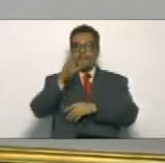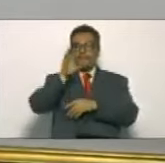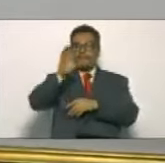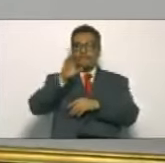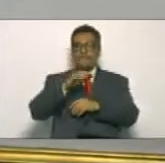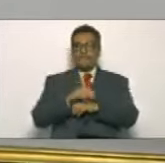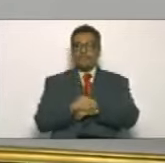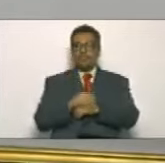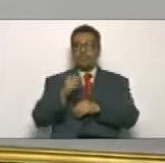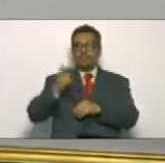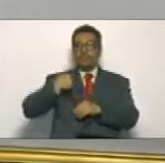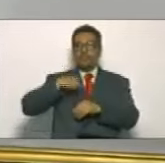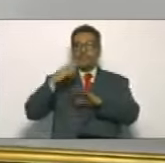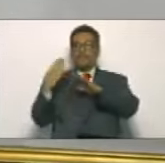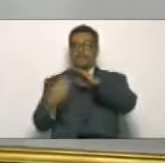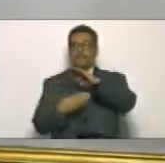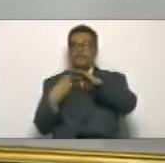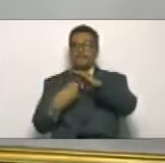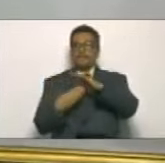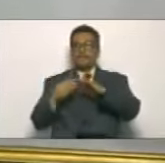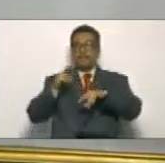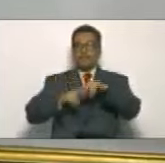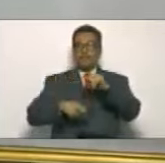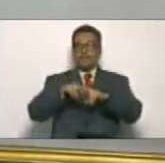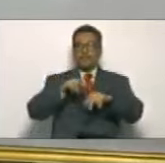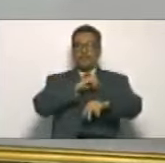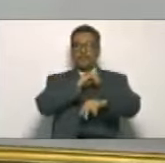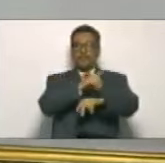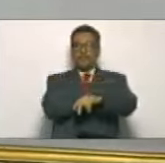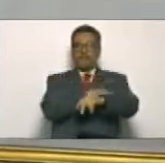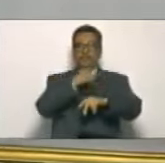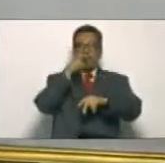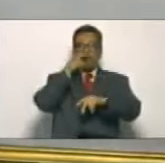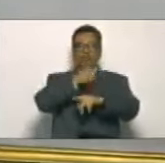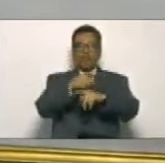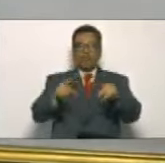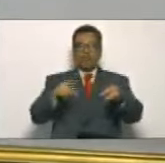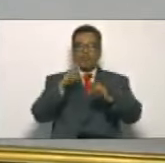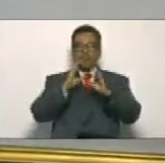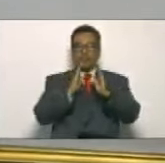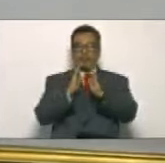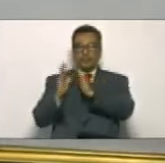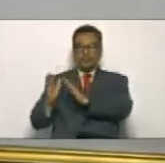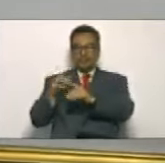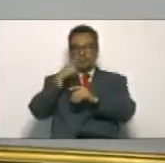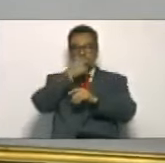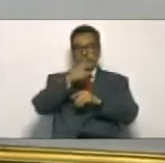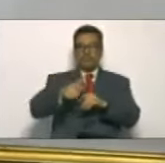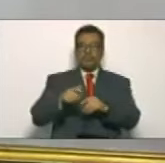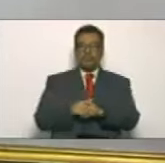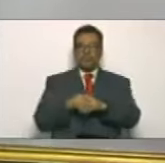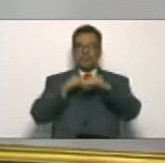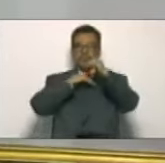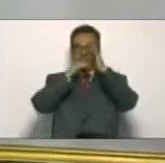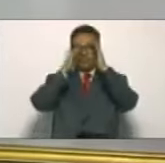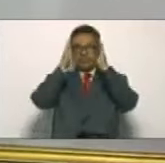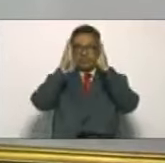patria que tiene sus bases en la construcción del poder popular, de la organización del pueblo, en la